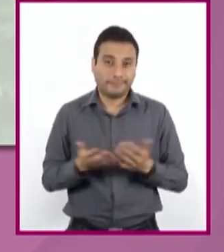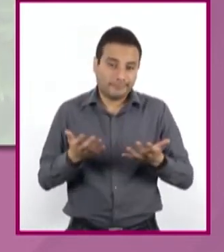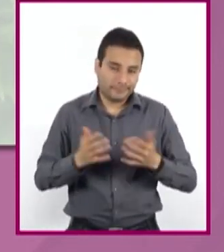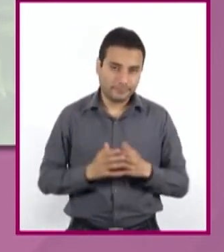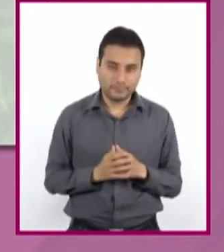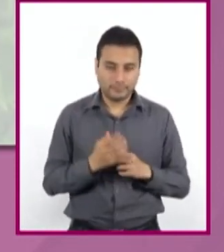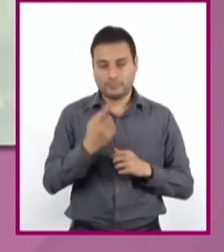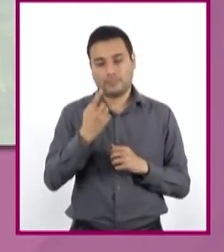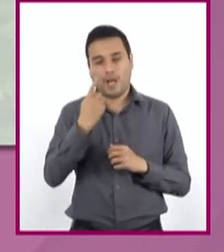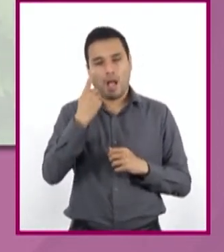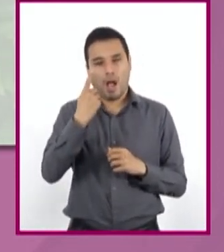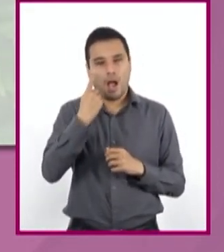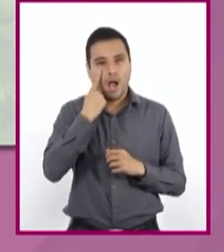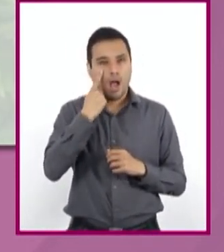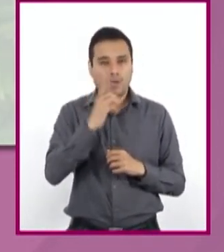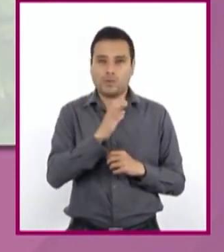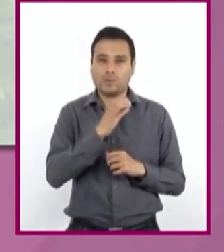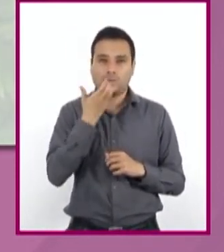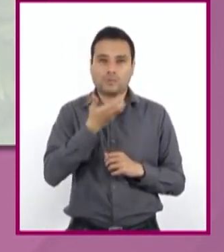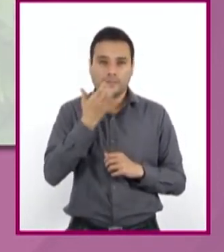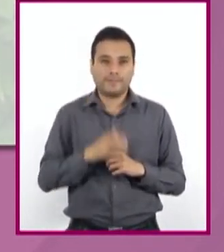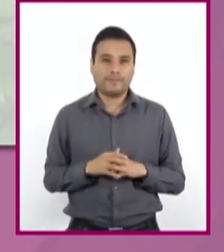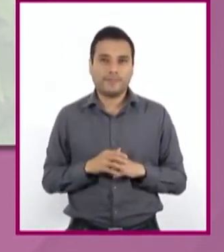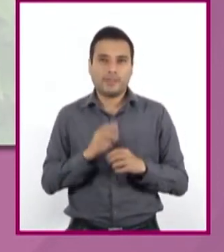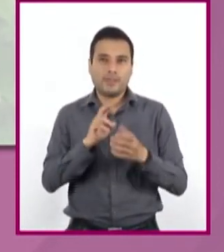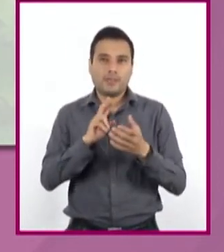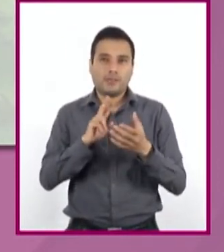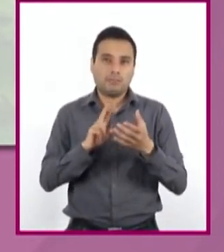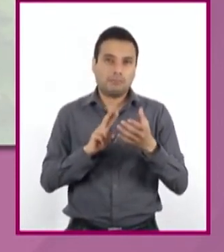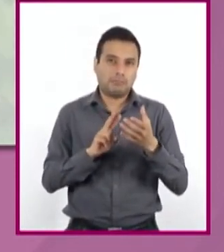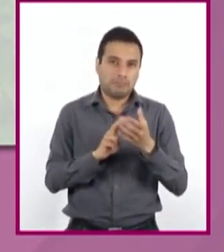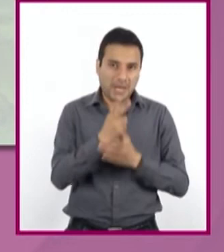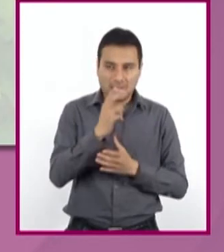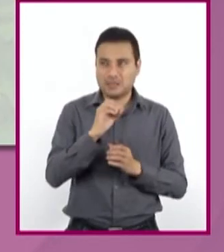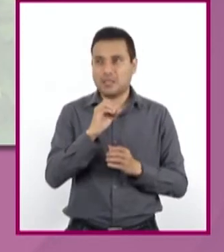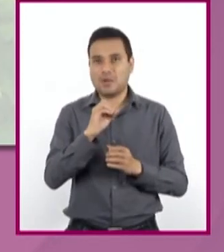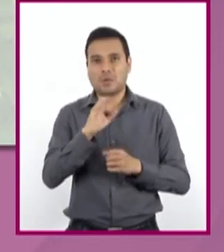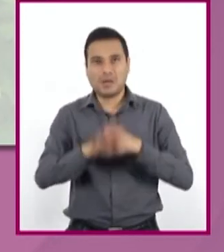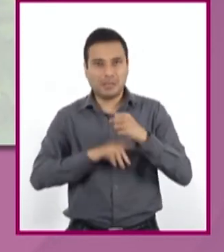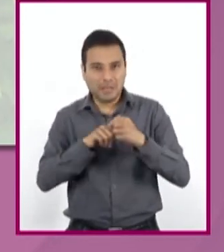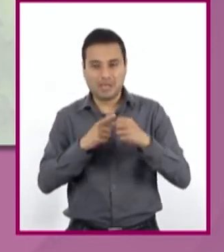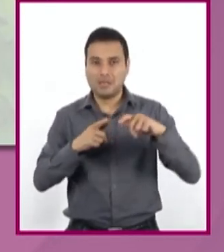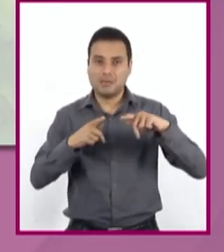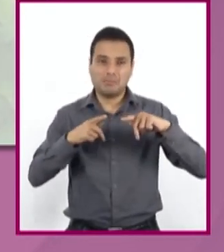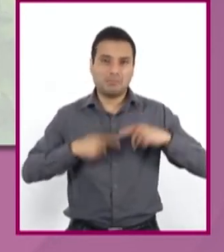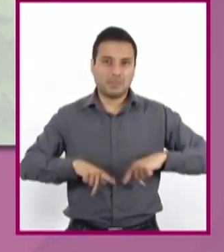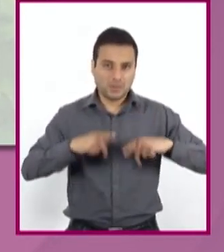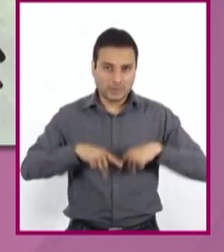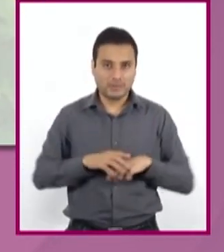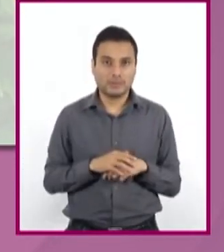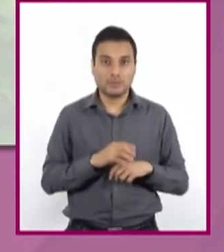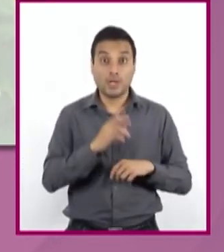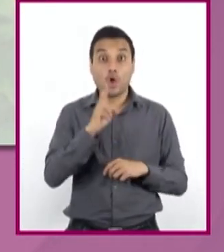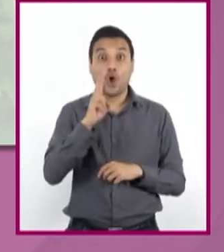más común es cuando algunos seres vivos respiran oxígeno y liberan dióxido de